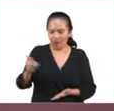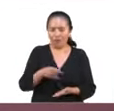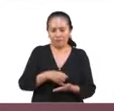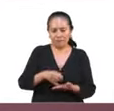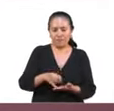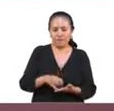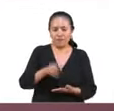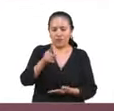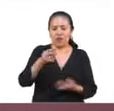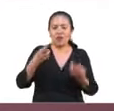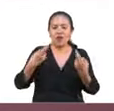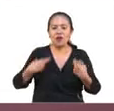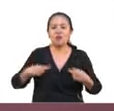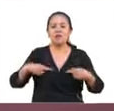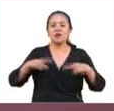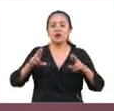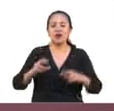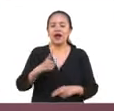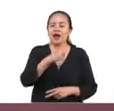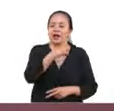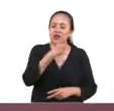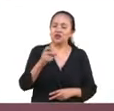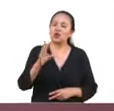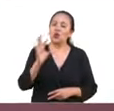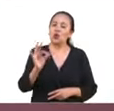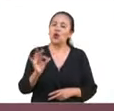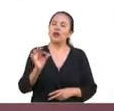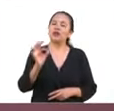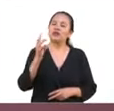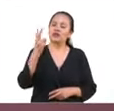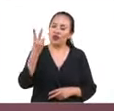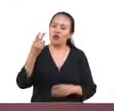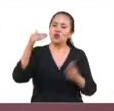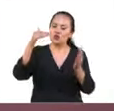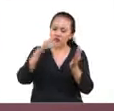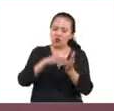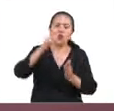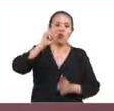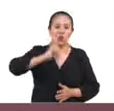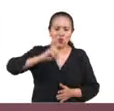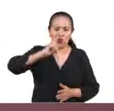representan a 142 mil mujeres de Sembrando Vida.